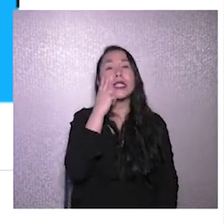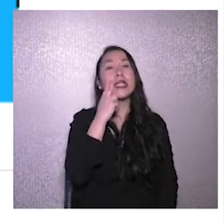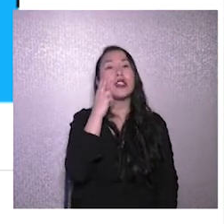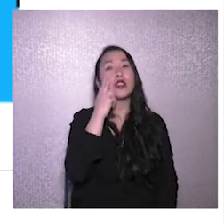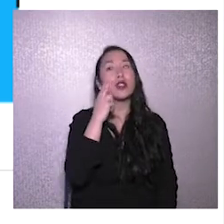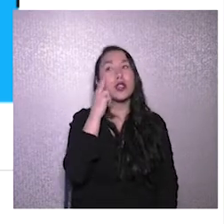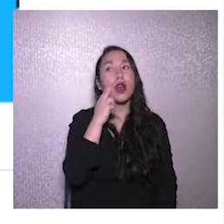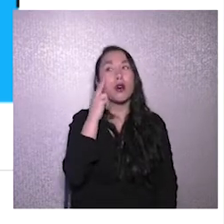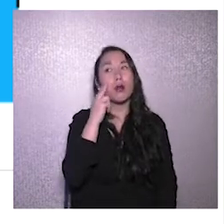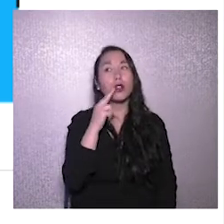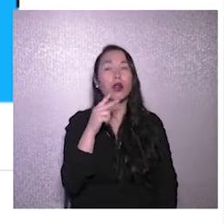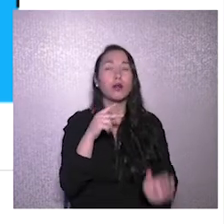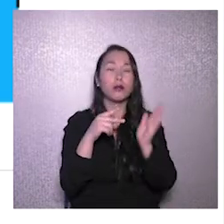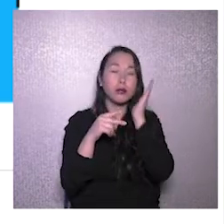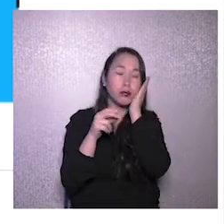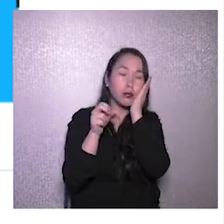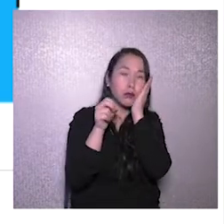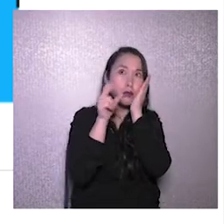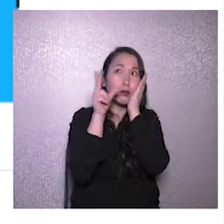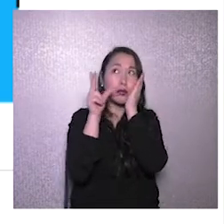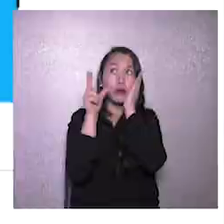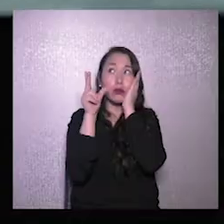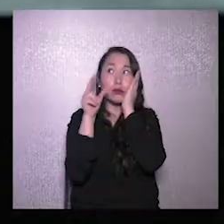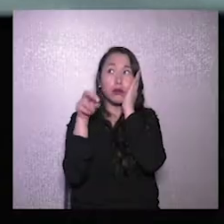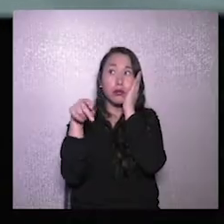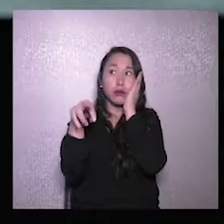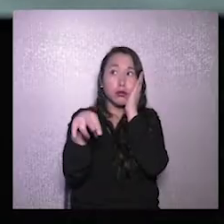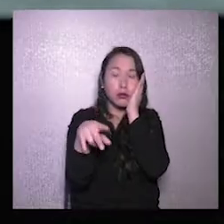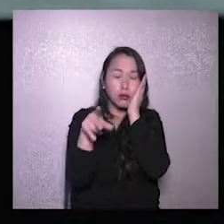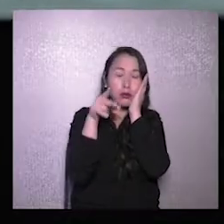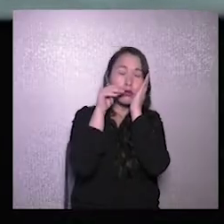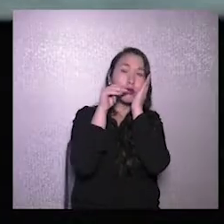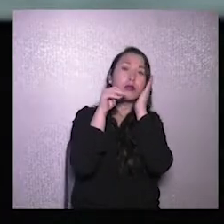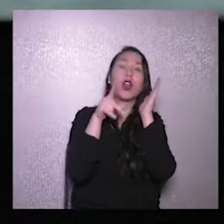cuando hay despertares durante la noche, ¿ya?